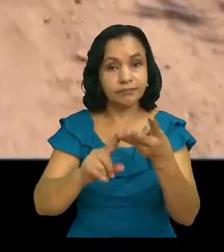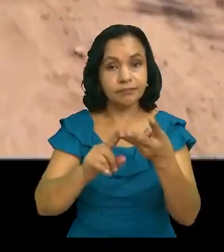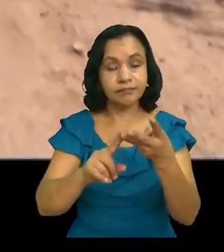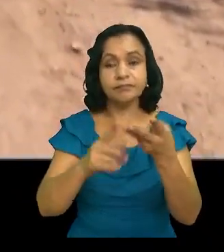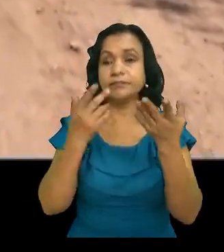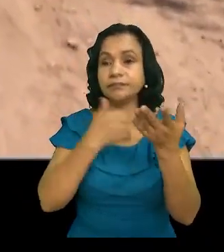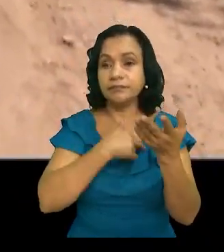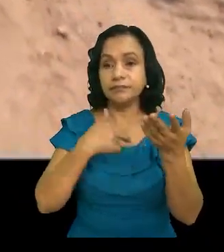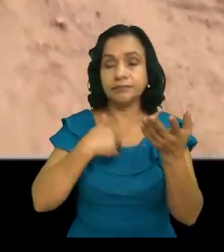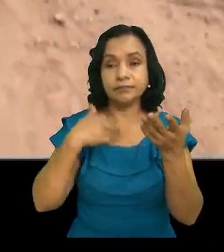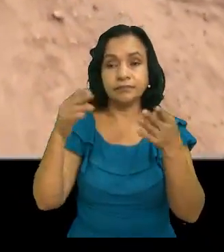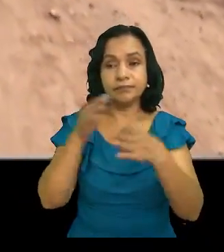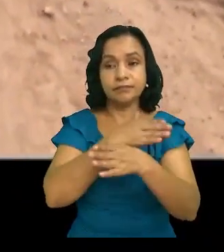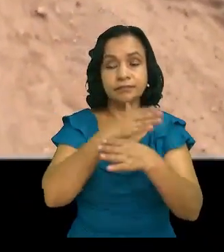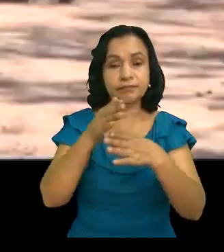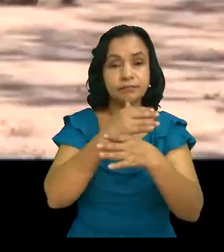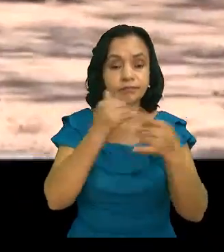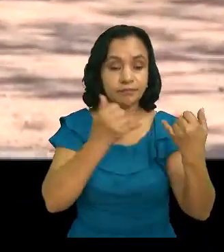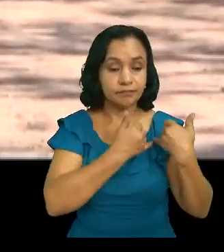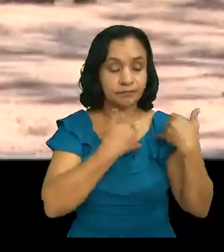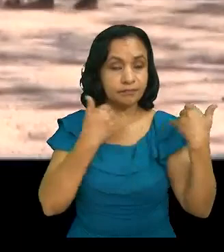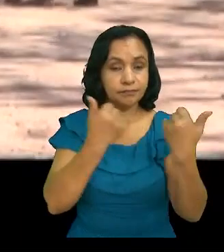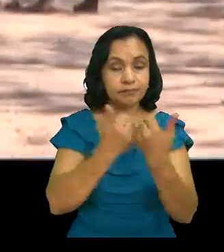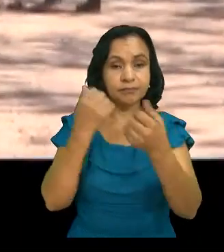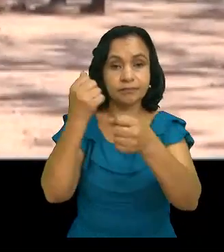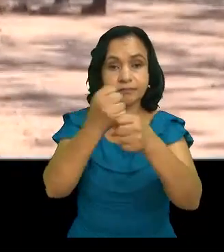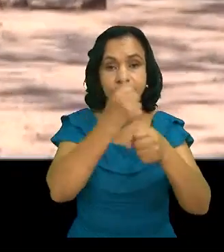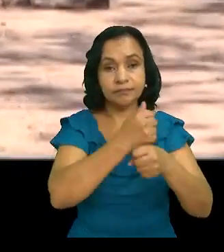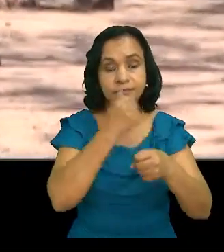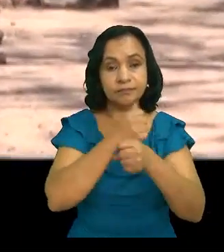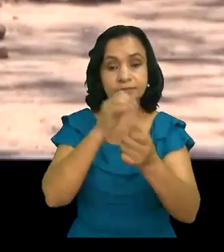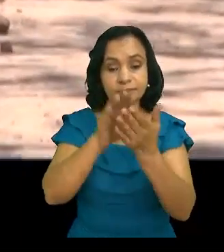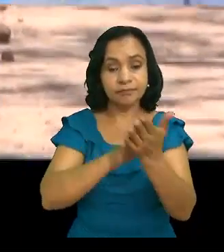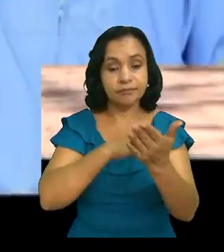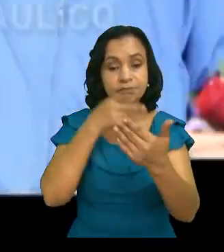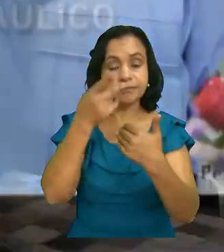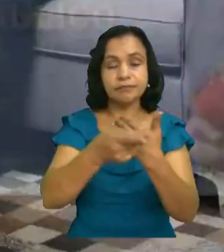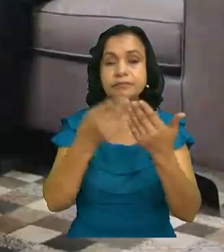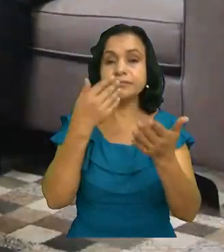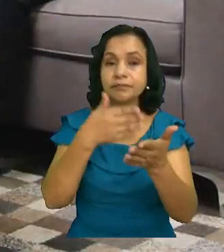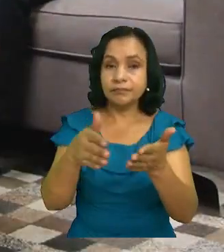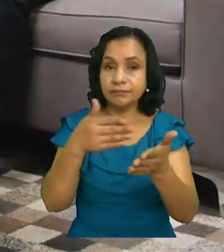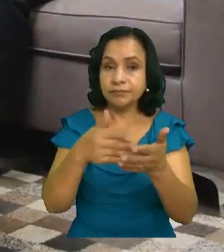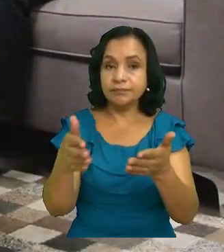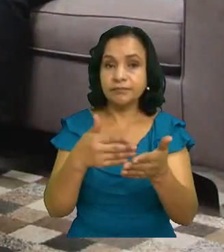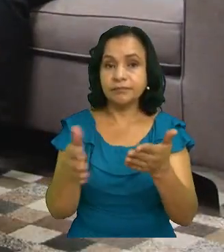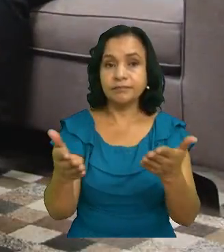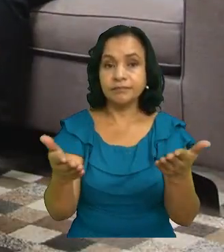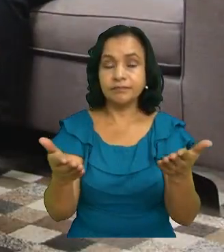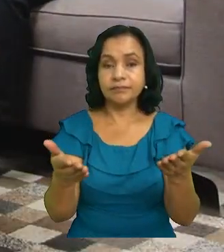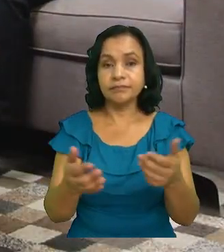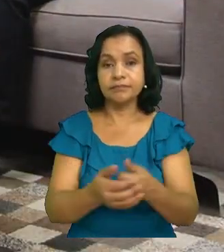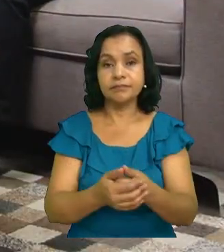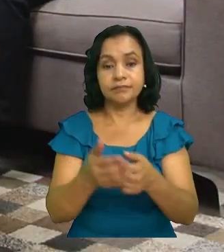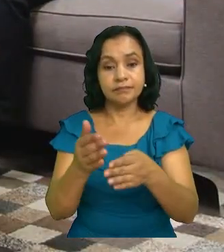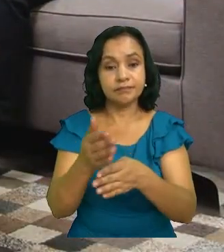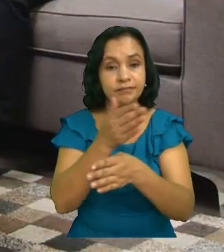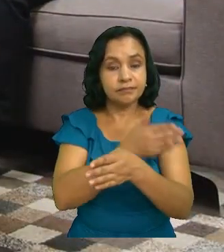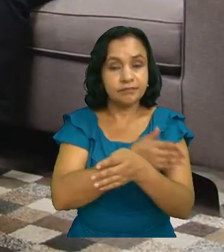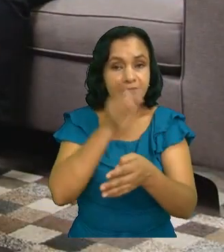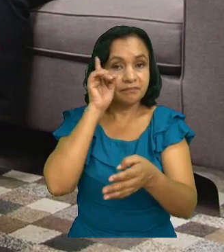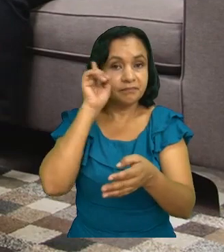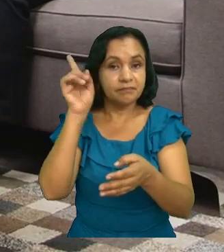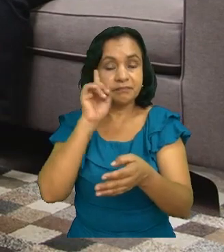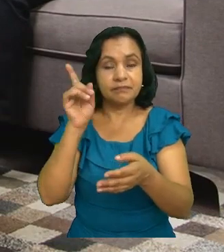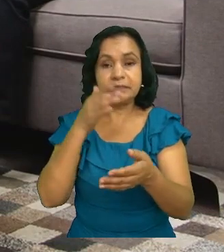van llegando otras instituciones con sus programas con mayor facilidad, porque antes era